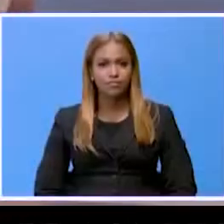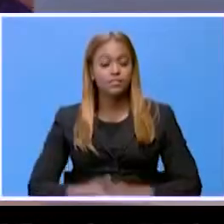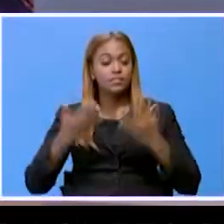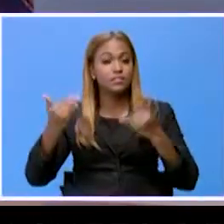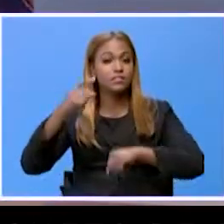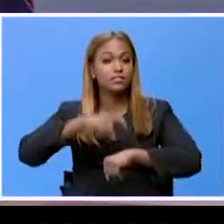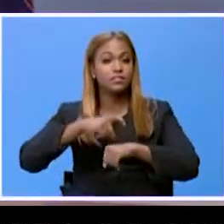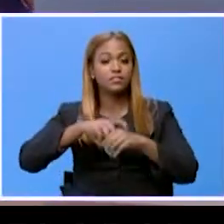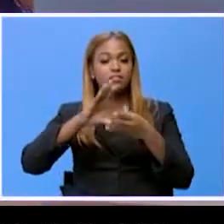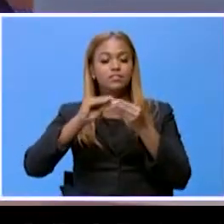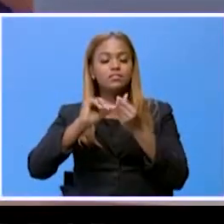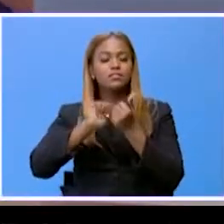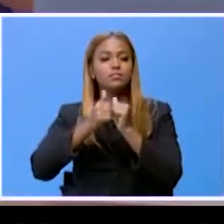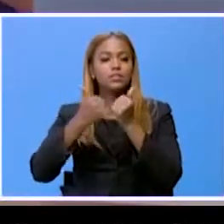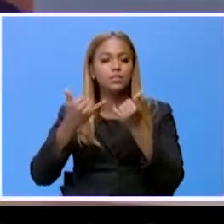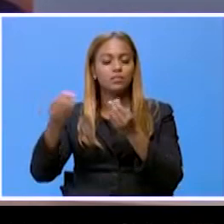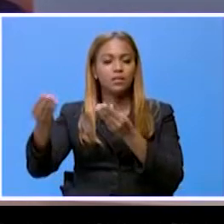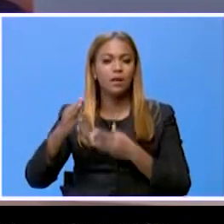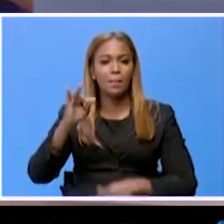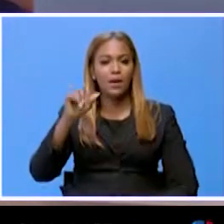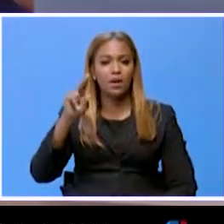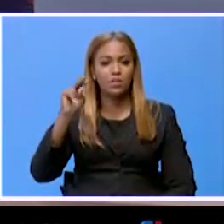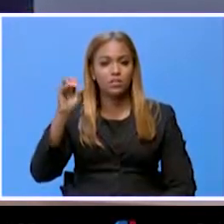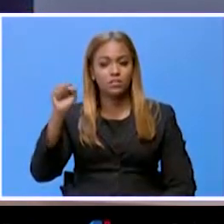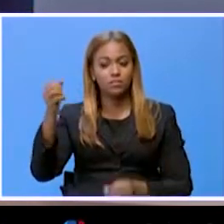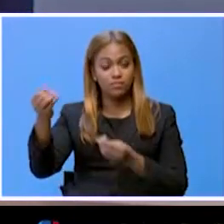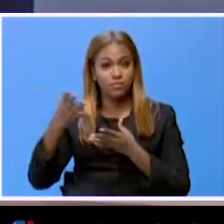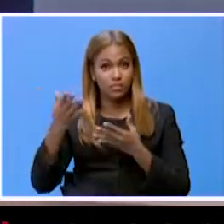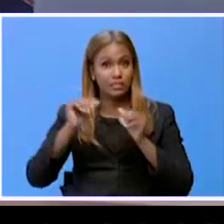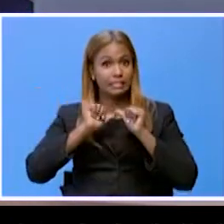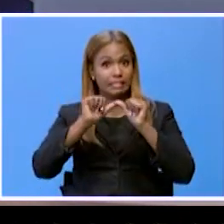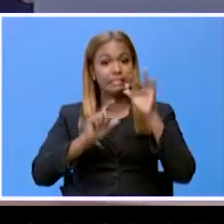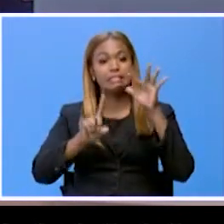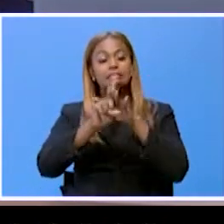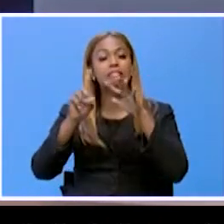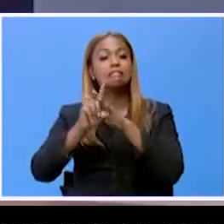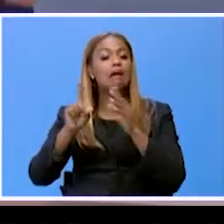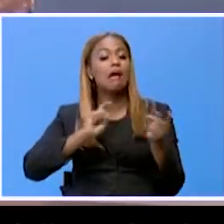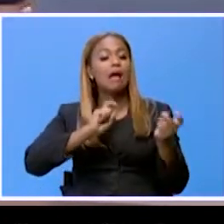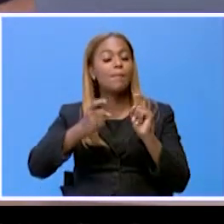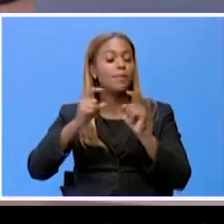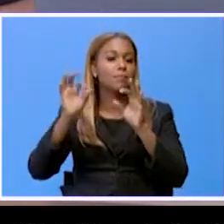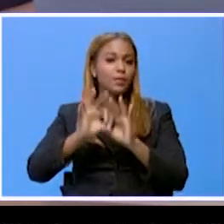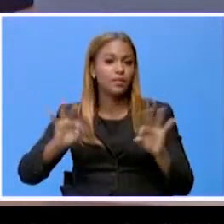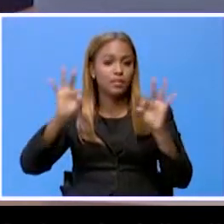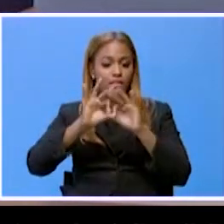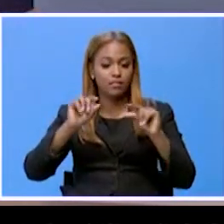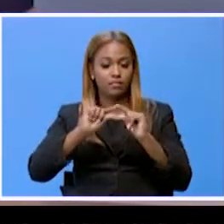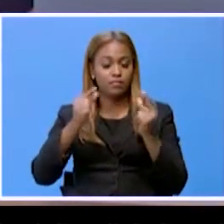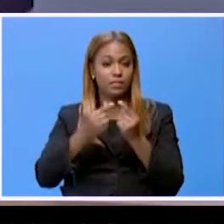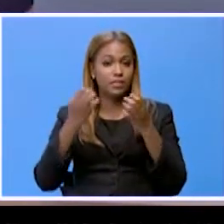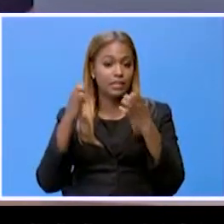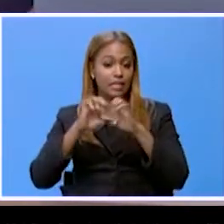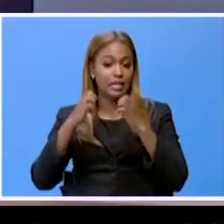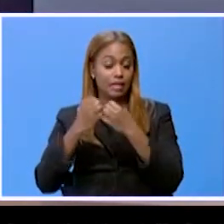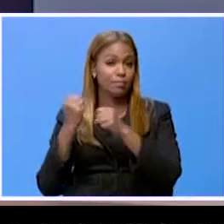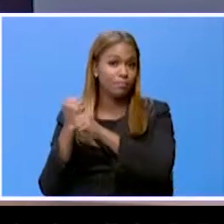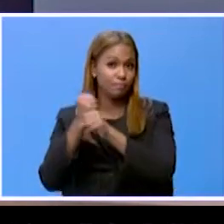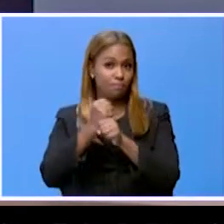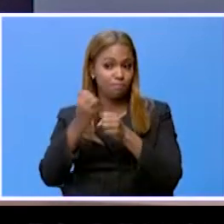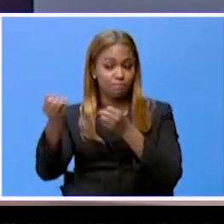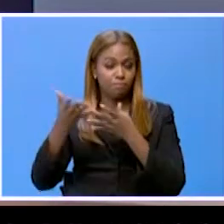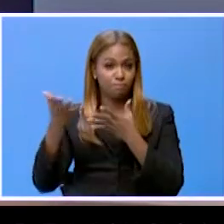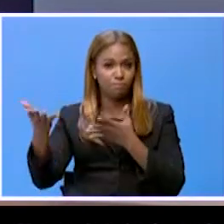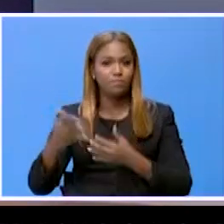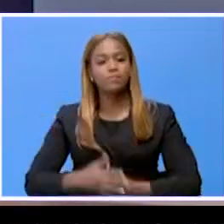Amigos, es momento de hablar de deportes y está Marcos Nibar conmigo. Y es que siguen produciéndose cambios importantes en la Liga Dominicana de Béisbol. Cuéntanos,